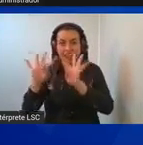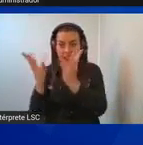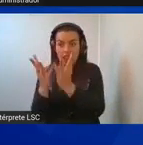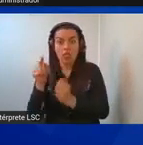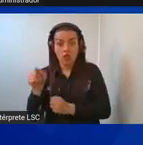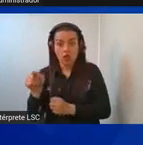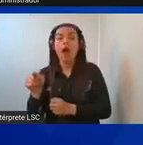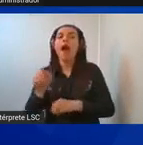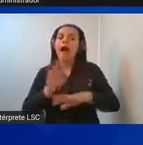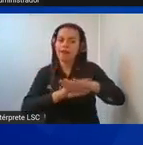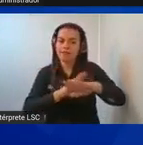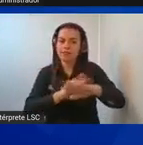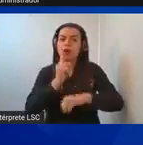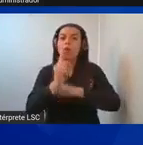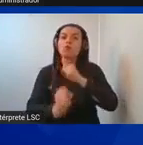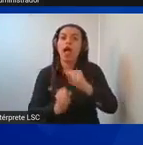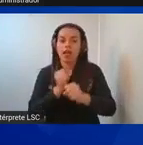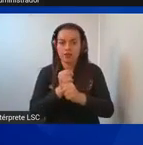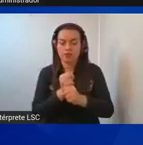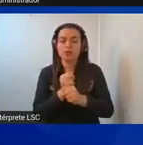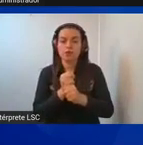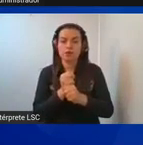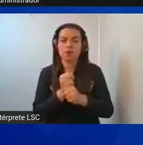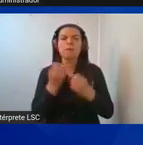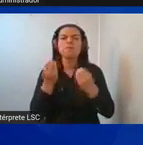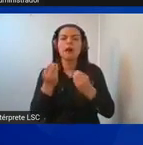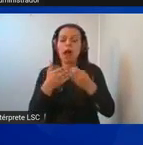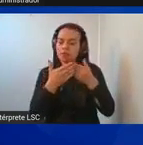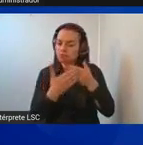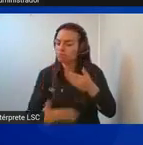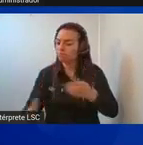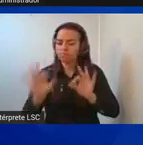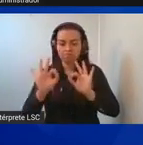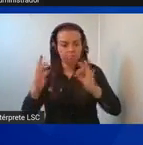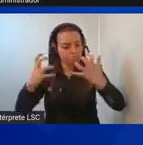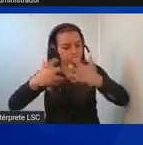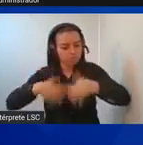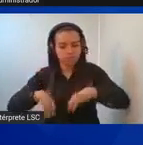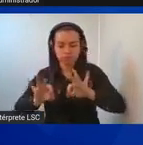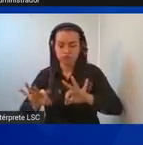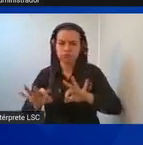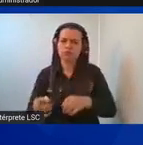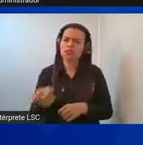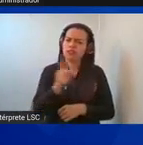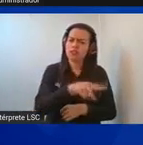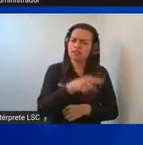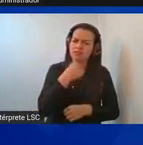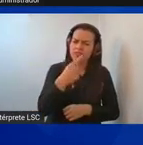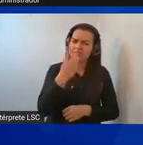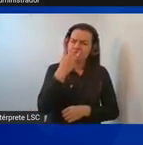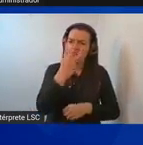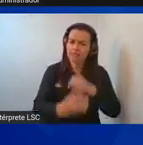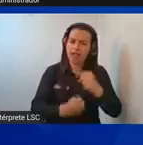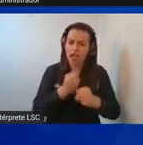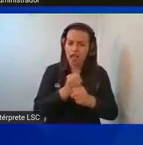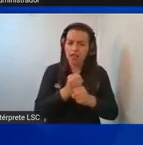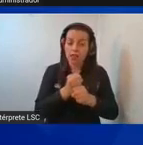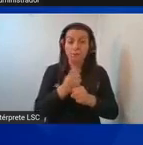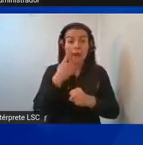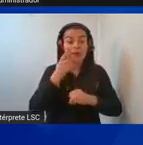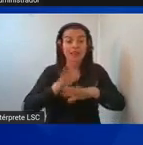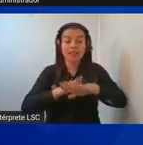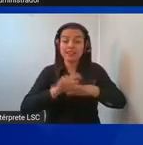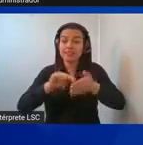para poner a funcionar todo. Aquí dice hasta 3 años. Eso no quiere decir que sea hasta 3